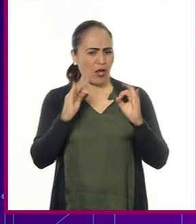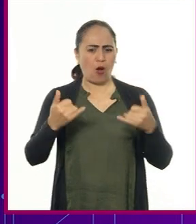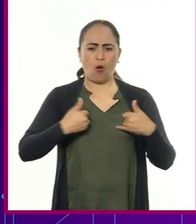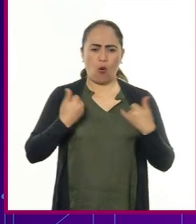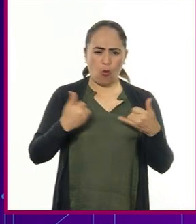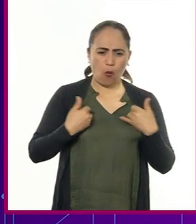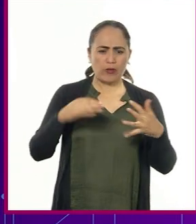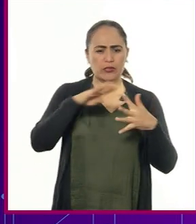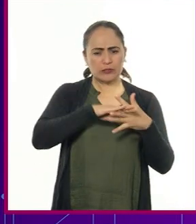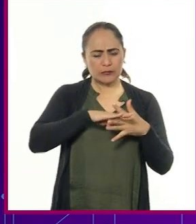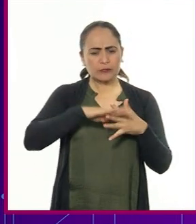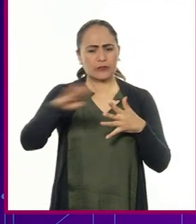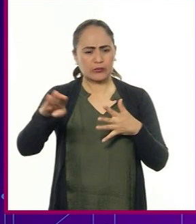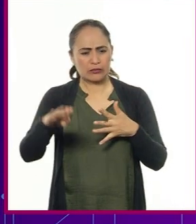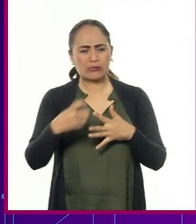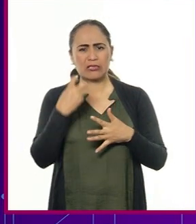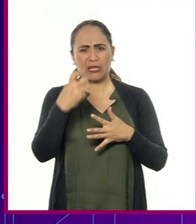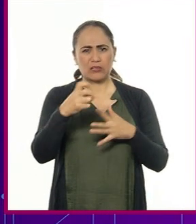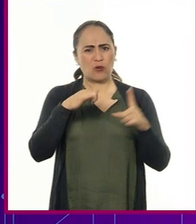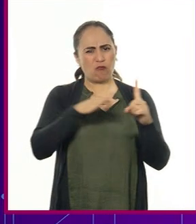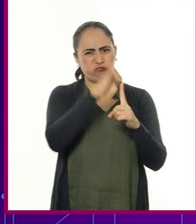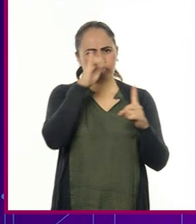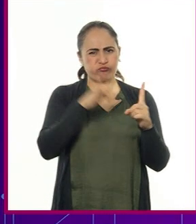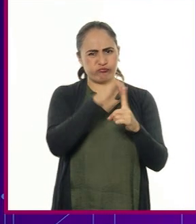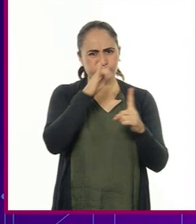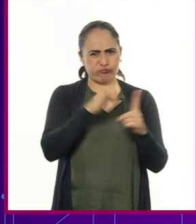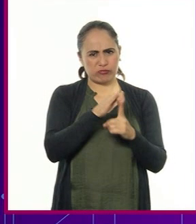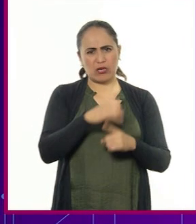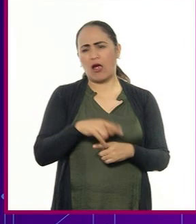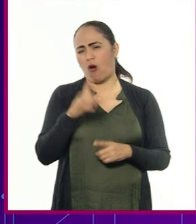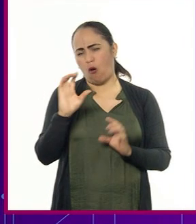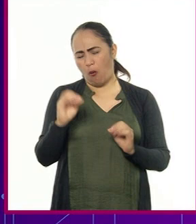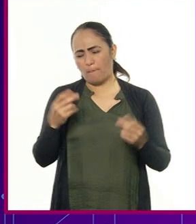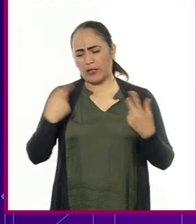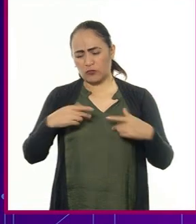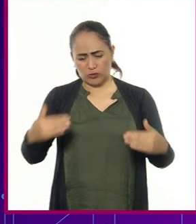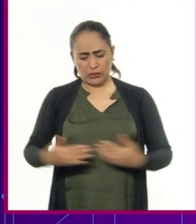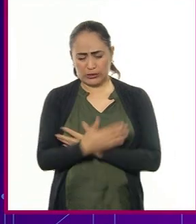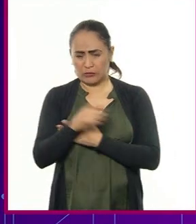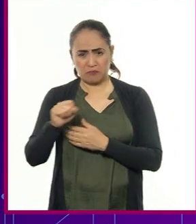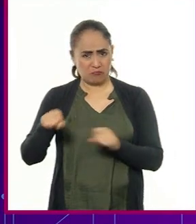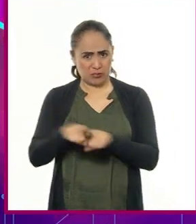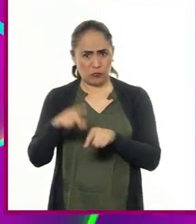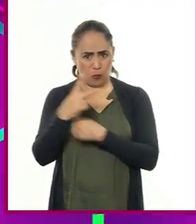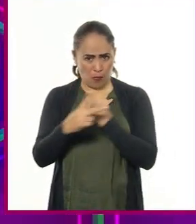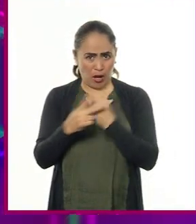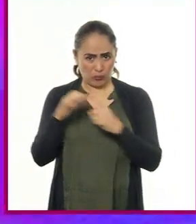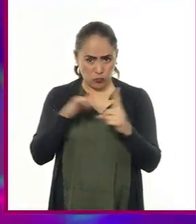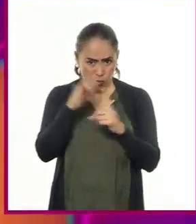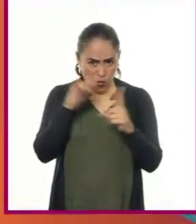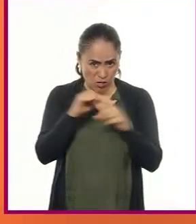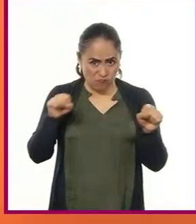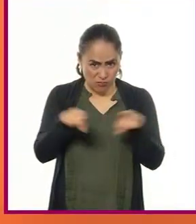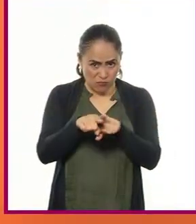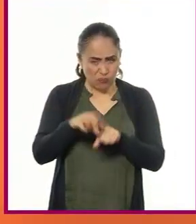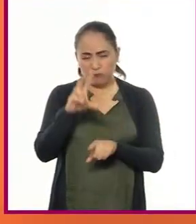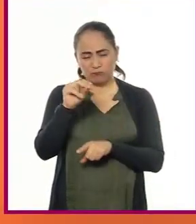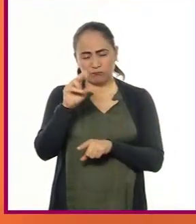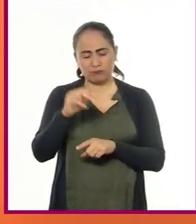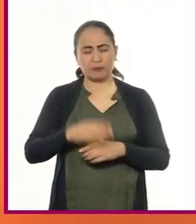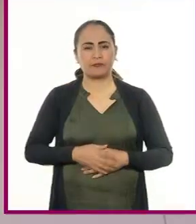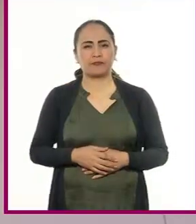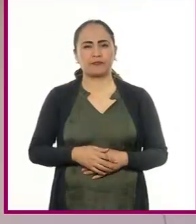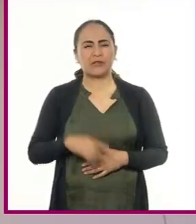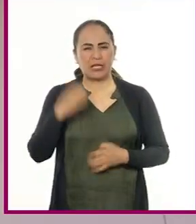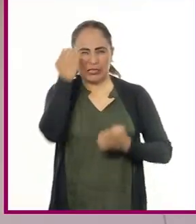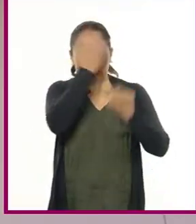más propensos a sufrir este bullying que sus coetáneos nativos. Y si se analizan estos